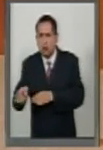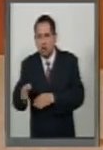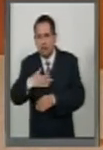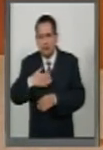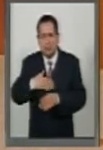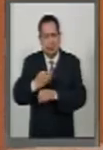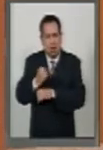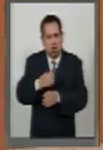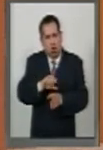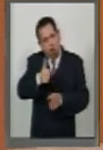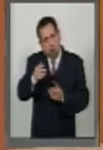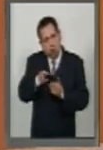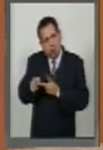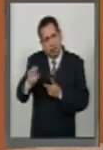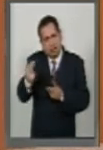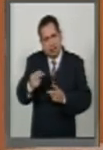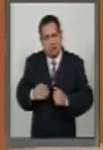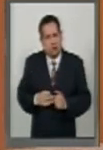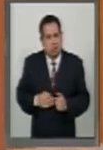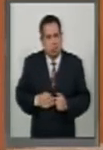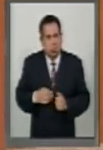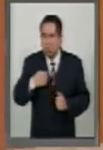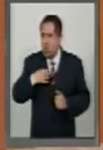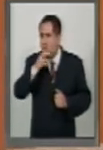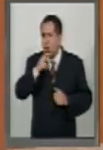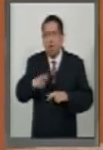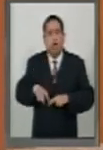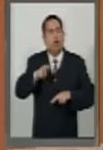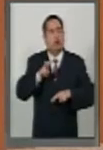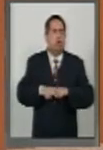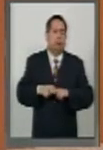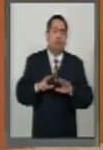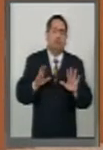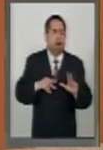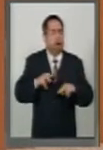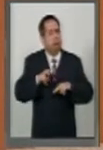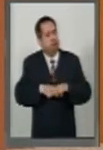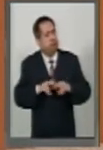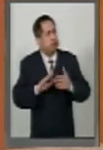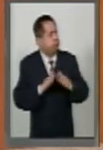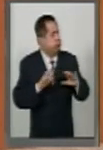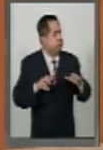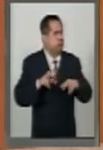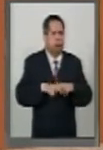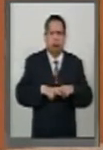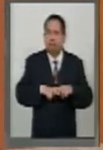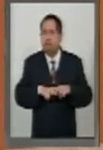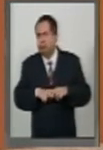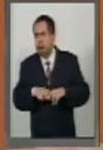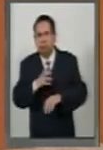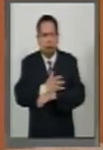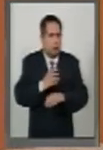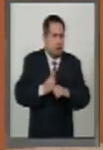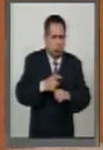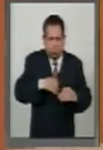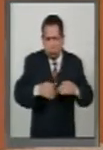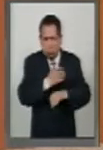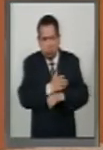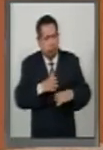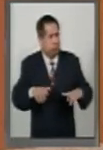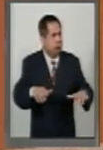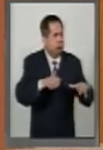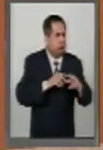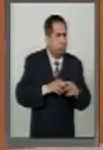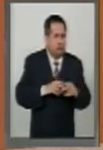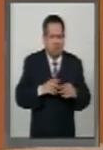estado. No puedo seguir sentada en la comunidad de mi curul, ni acompañada de todos ustedes